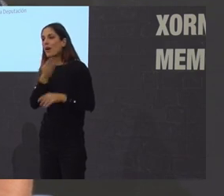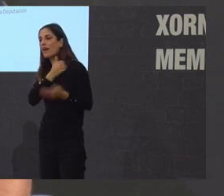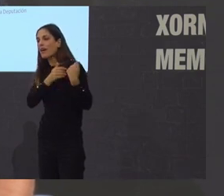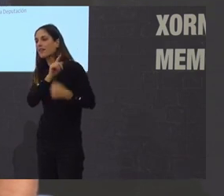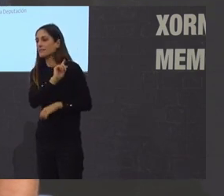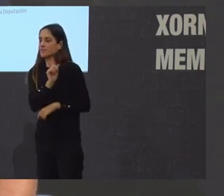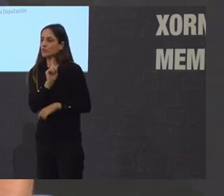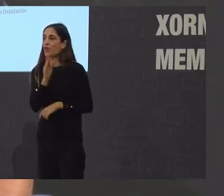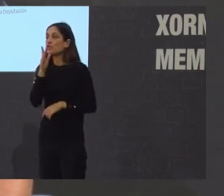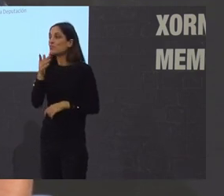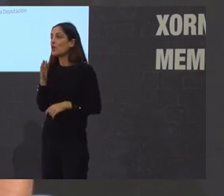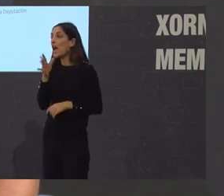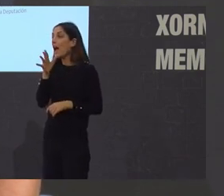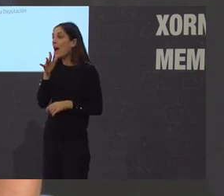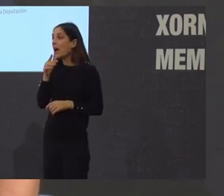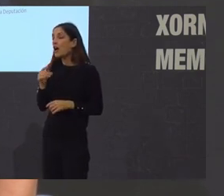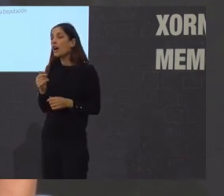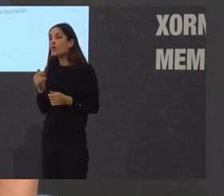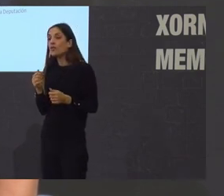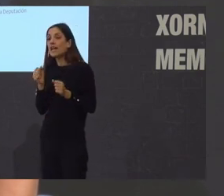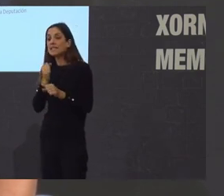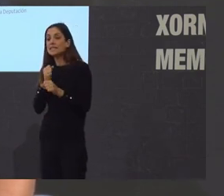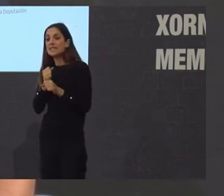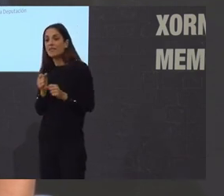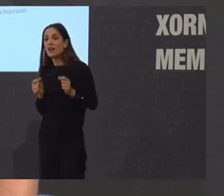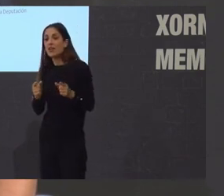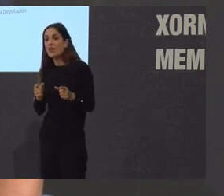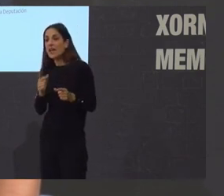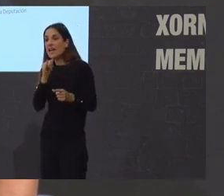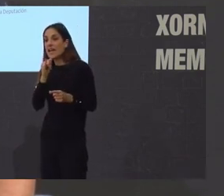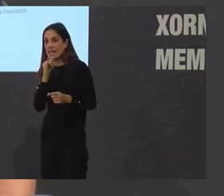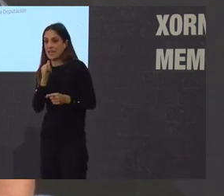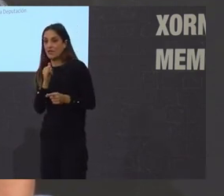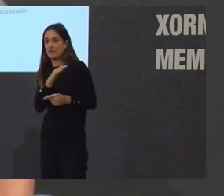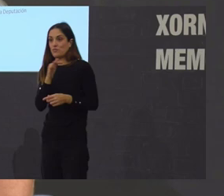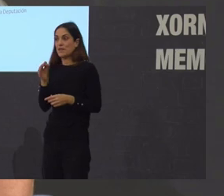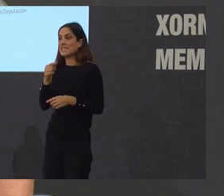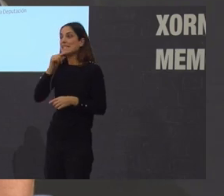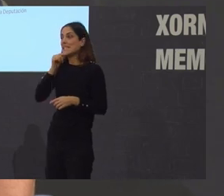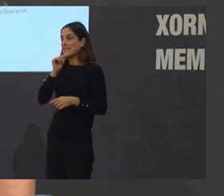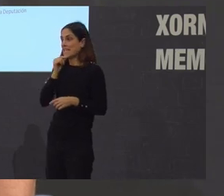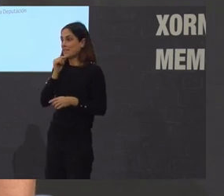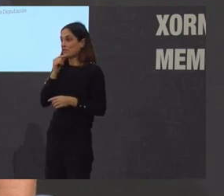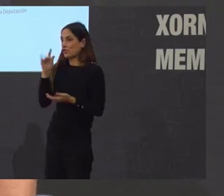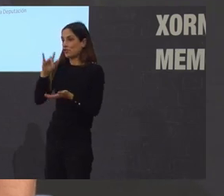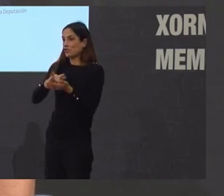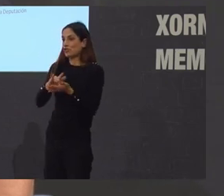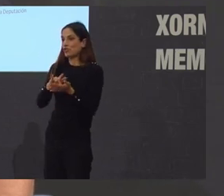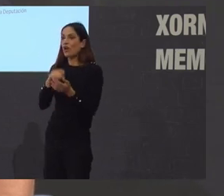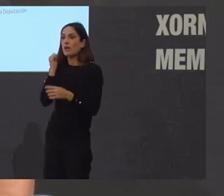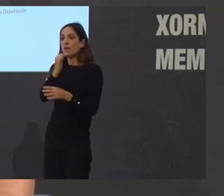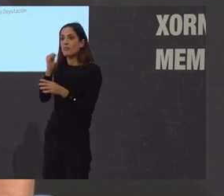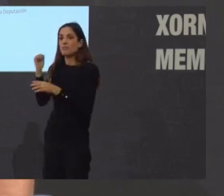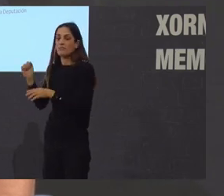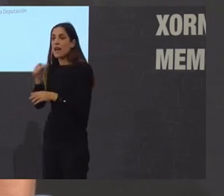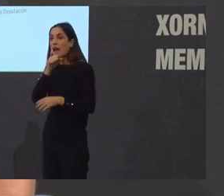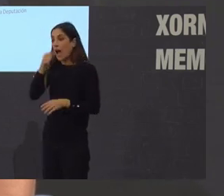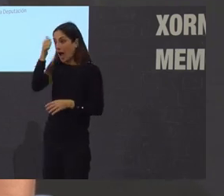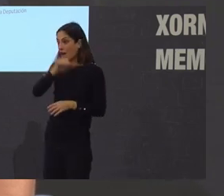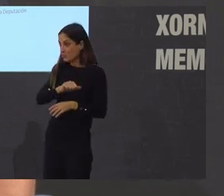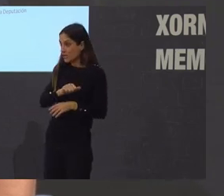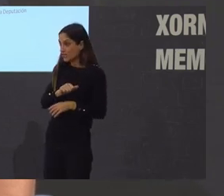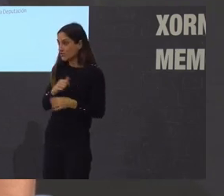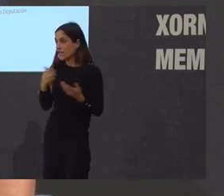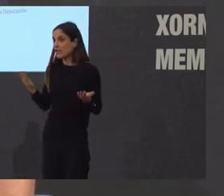ahora son los hijos, son los nietos de los que mataron a sus abuelos. Si tú ahora vives